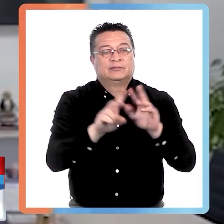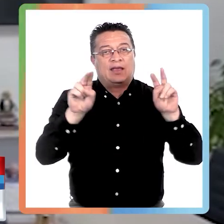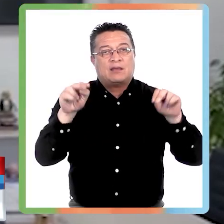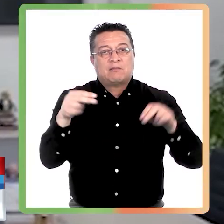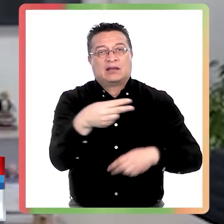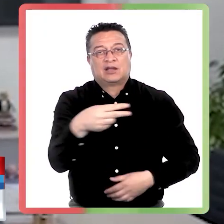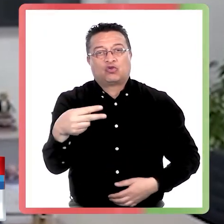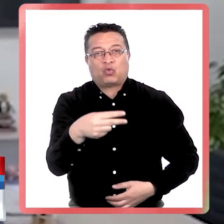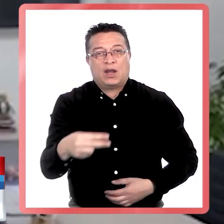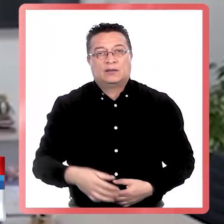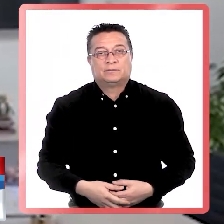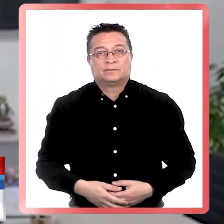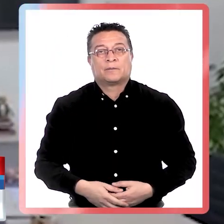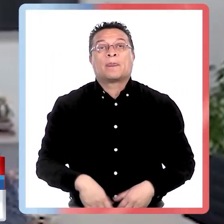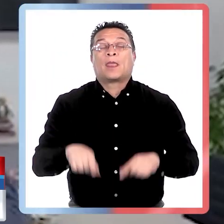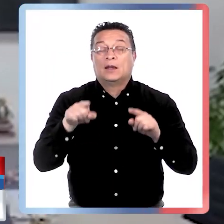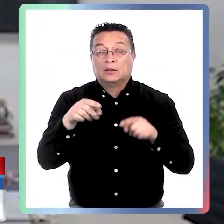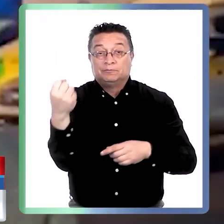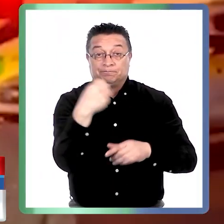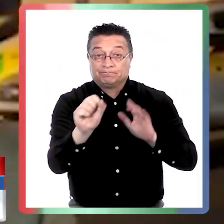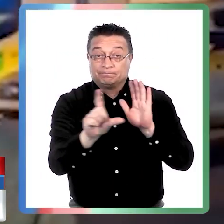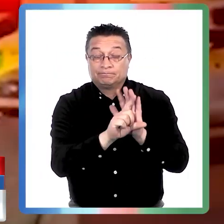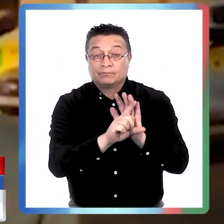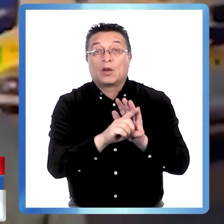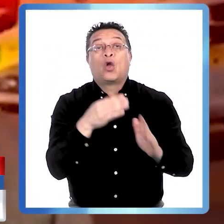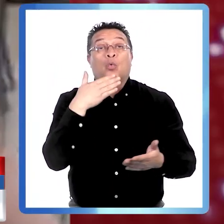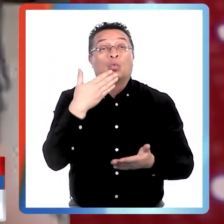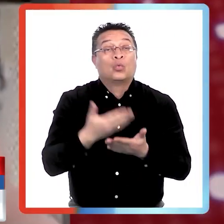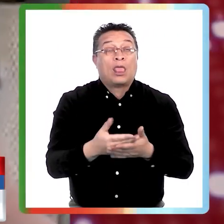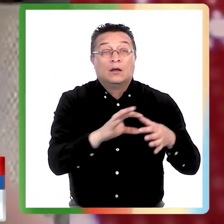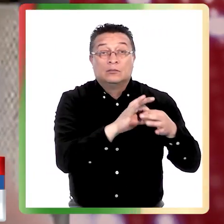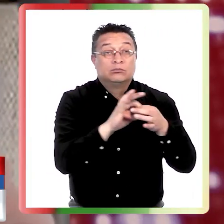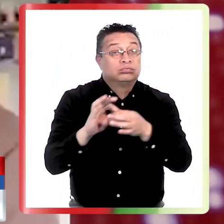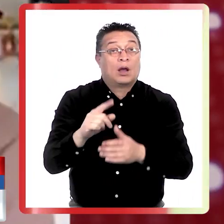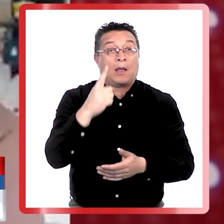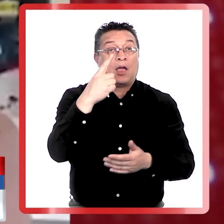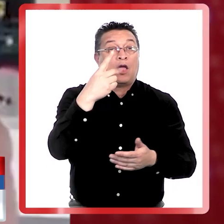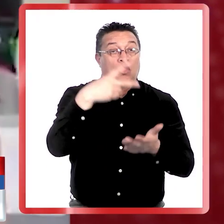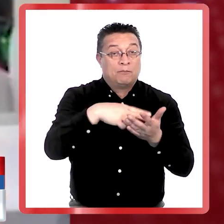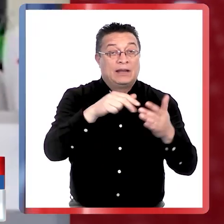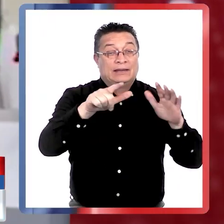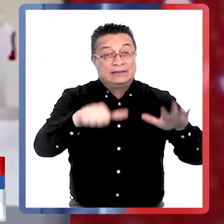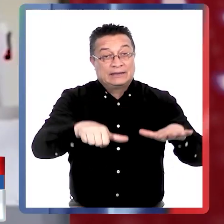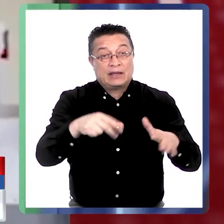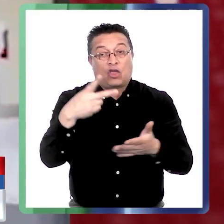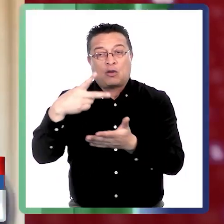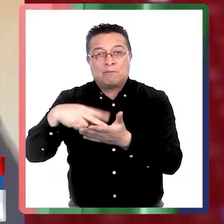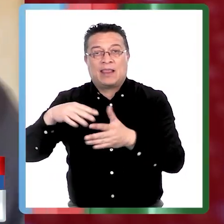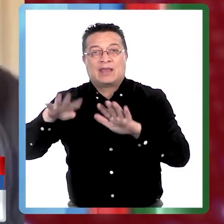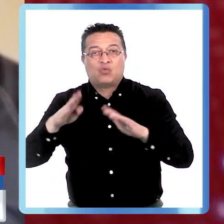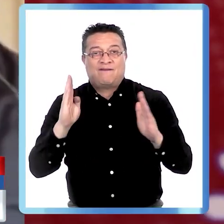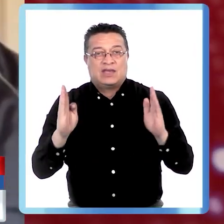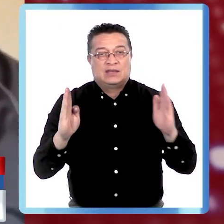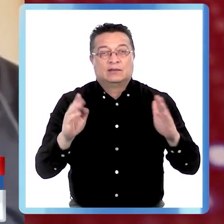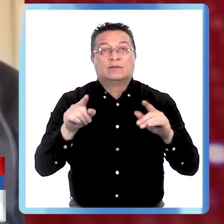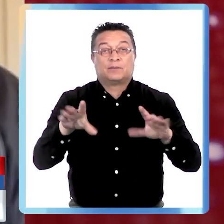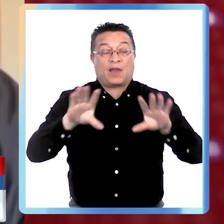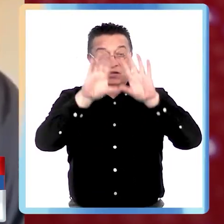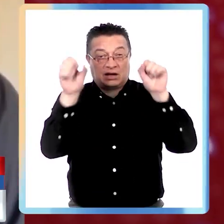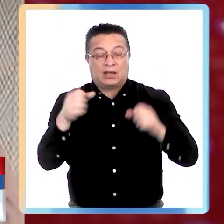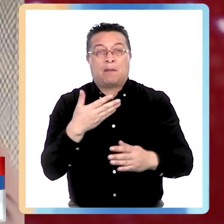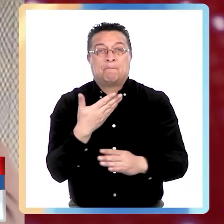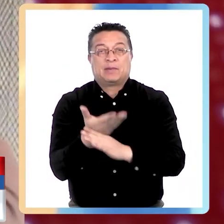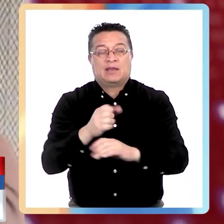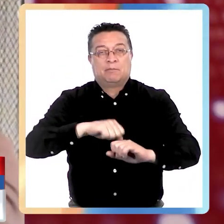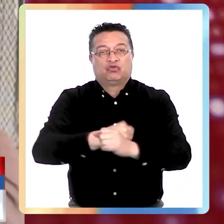de connotación sexual. Cabe destacar que los delitos se habrían cometido entre los años 2016 y 2019. Fiscalía